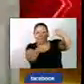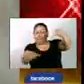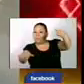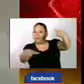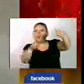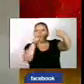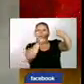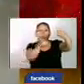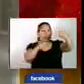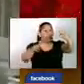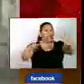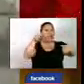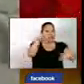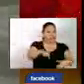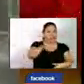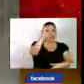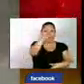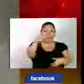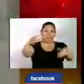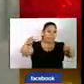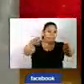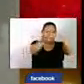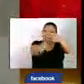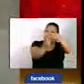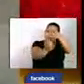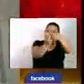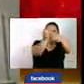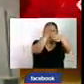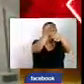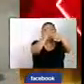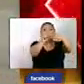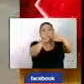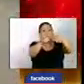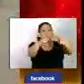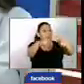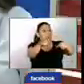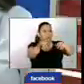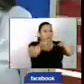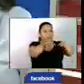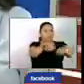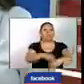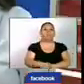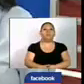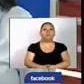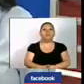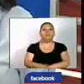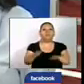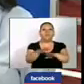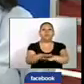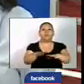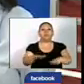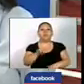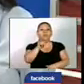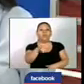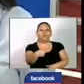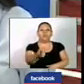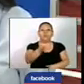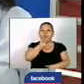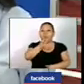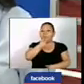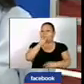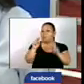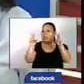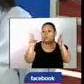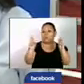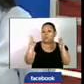es el volcán más alto y uno de los más activos en el país es todo lo que tengo que informar en torno